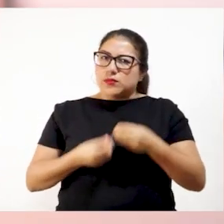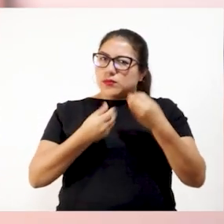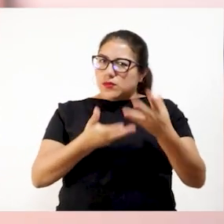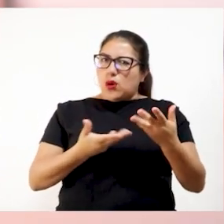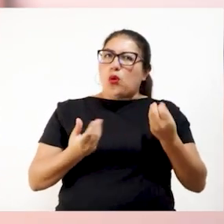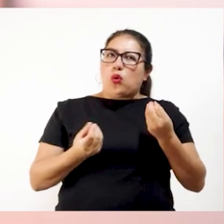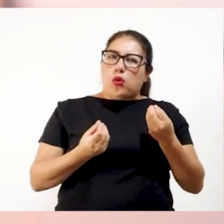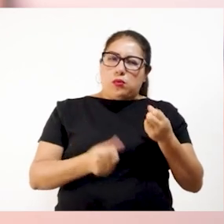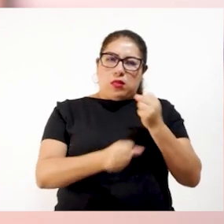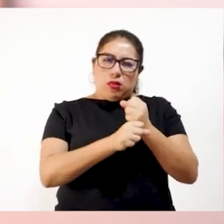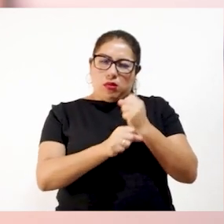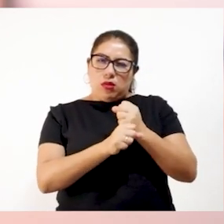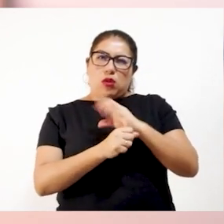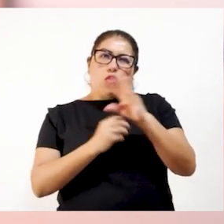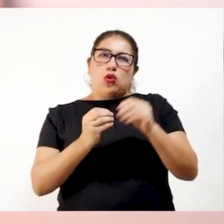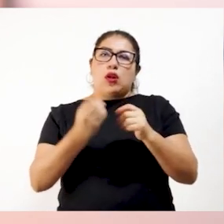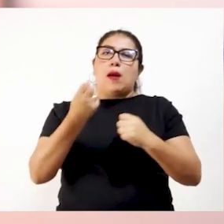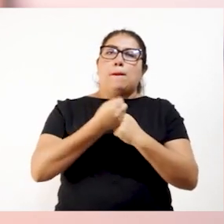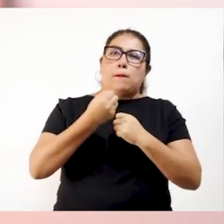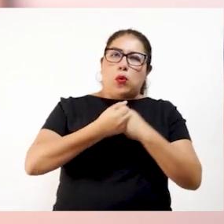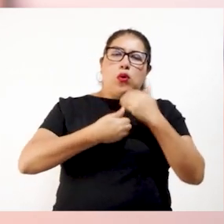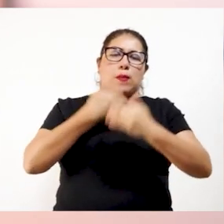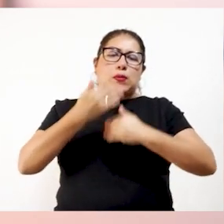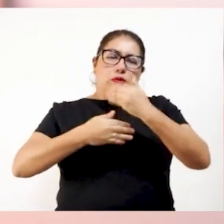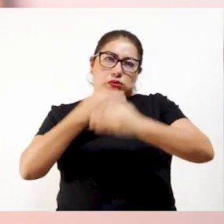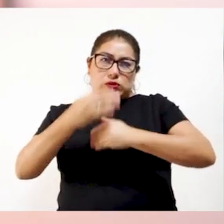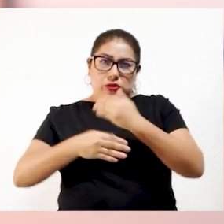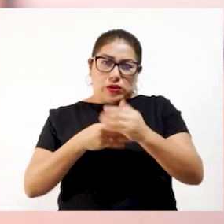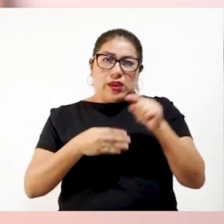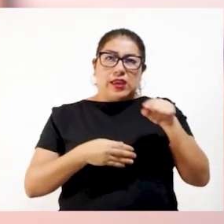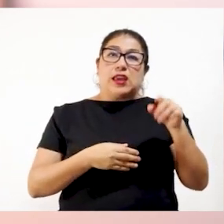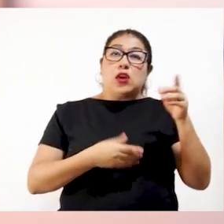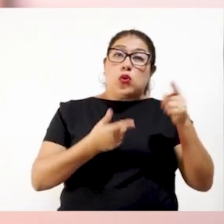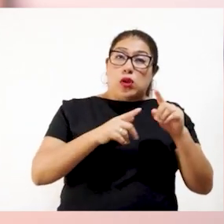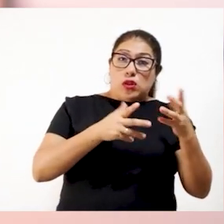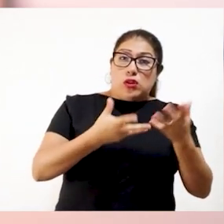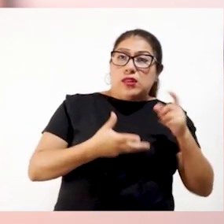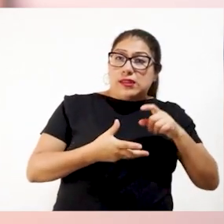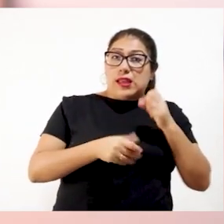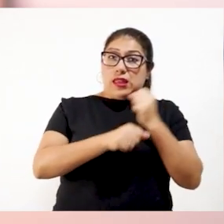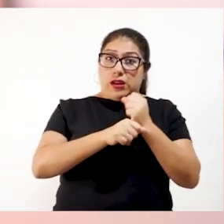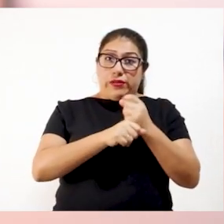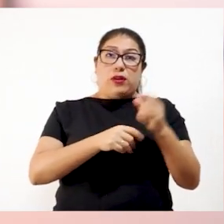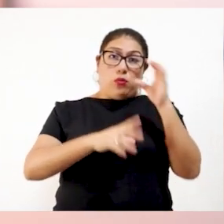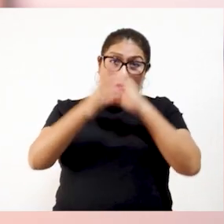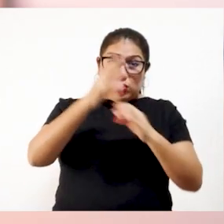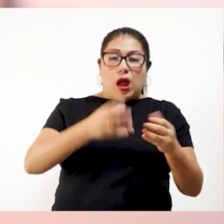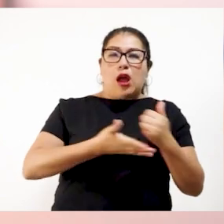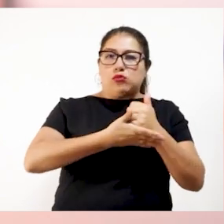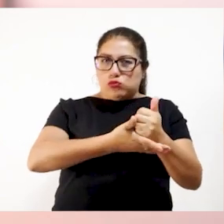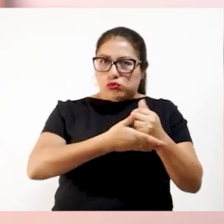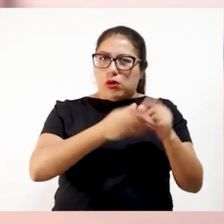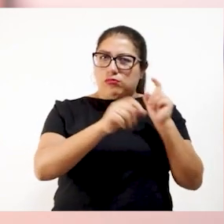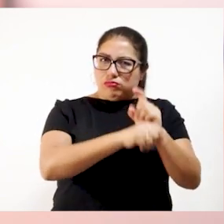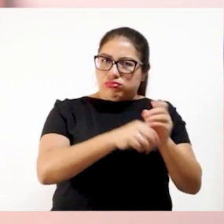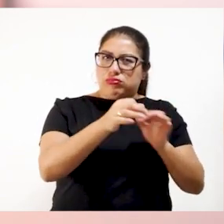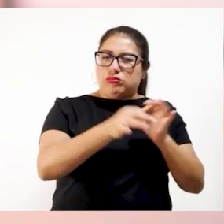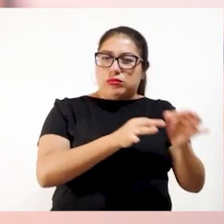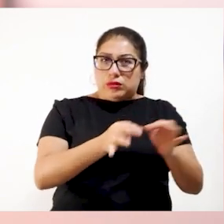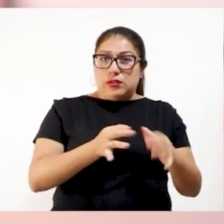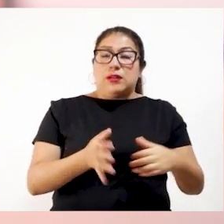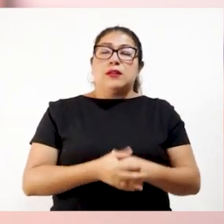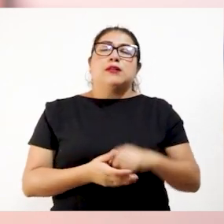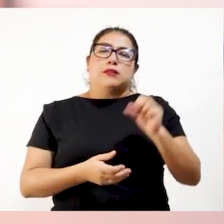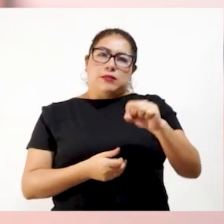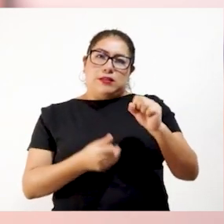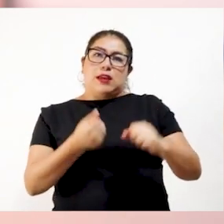intermediación laboral con apoyo en todas y cada una de las fases del proceso en esa búsqueda de empleo. Entonces, por lo